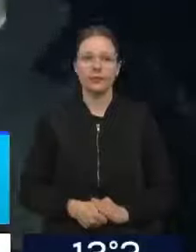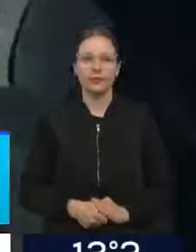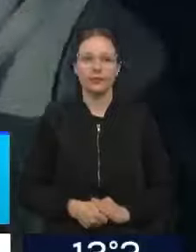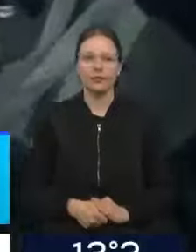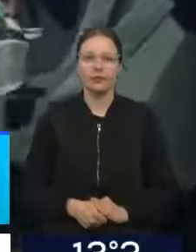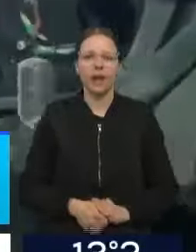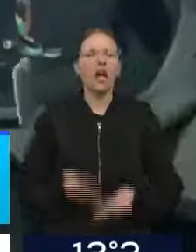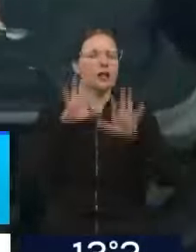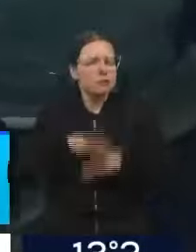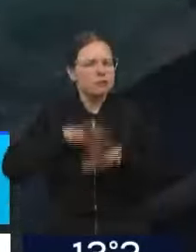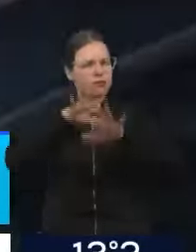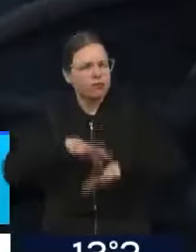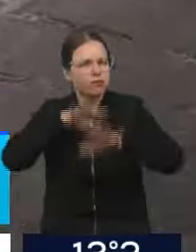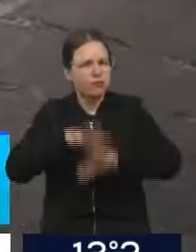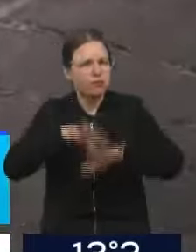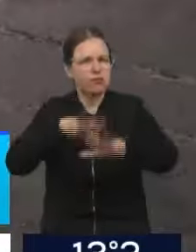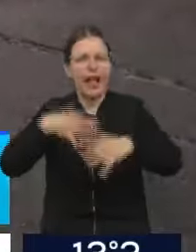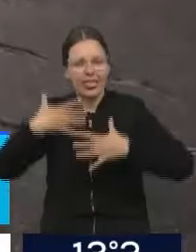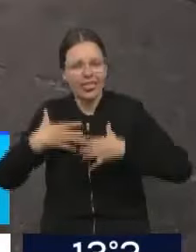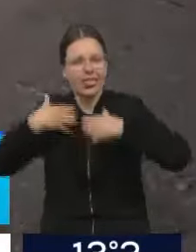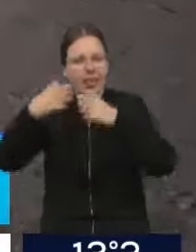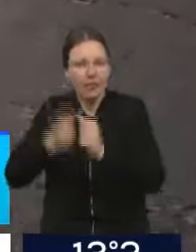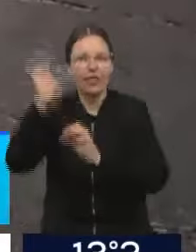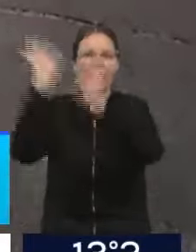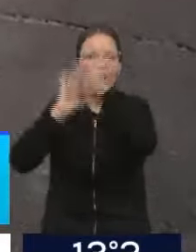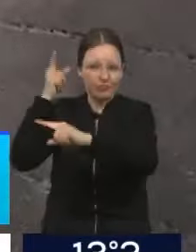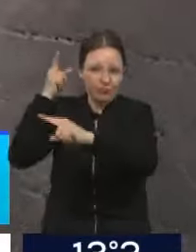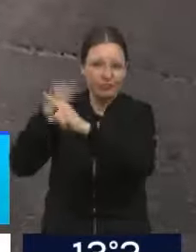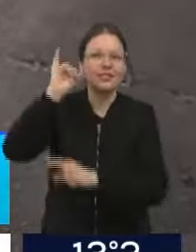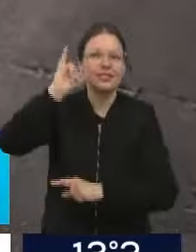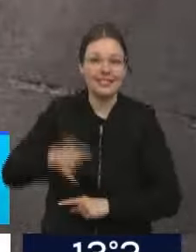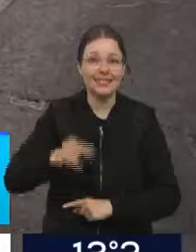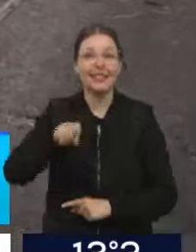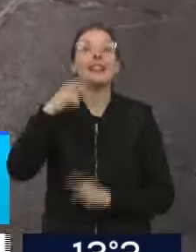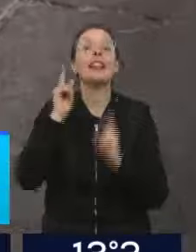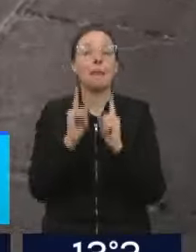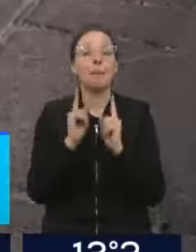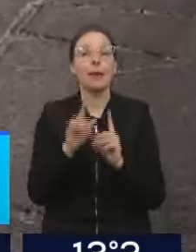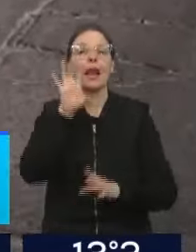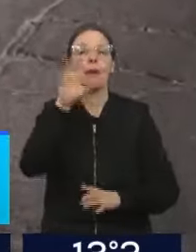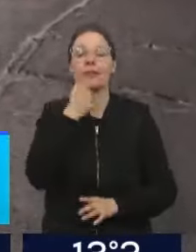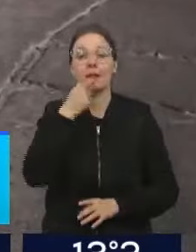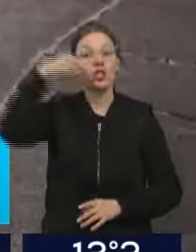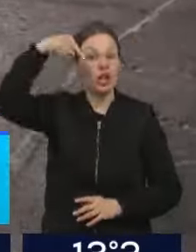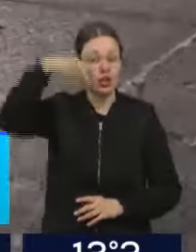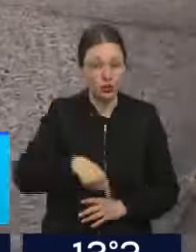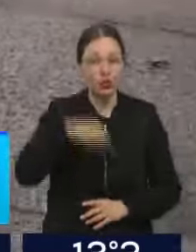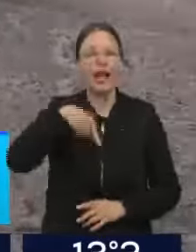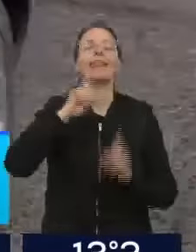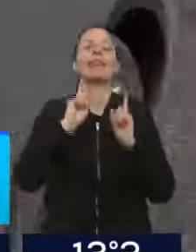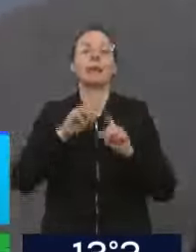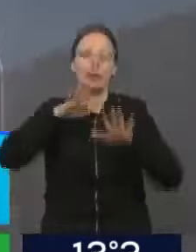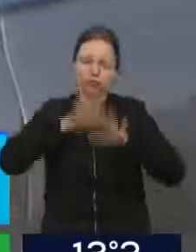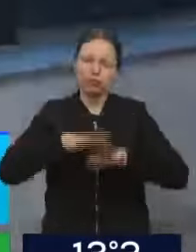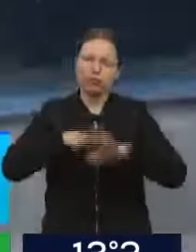La movilización para defender la lucha antigranizo tuvo su correlato también en el sur provincial. Allí se movilizaron durante la